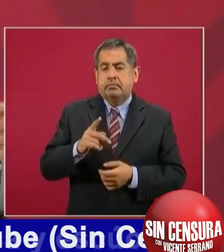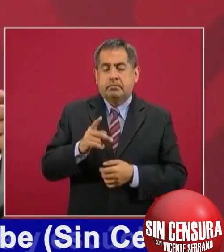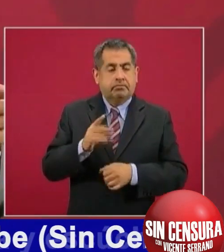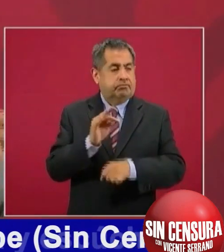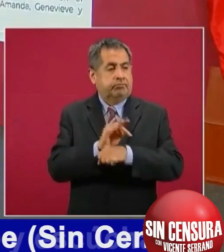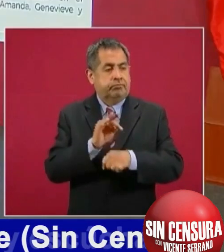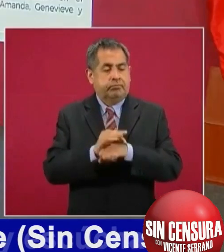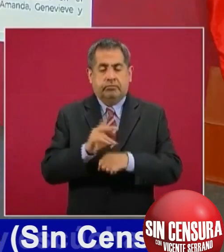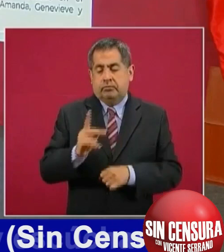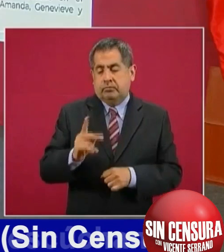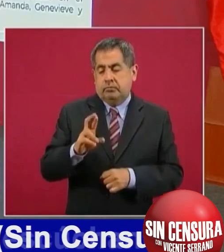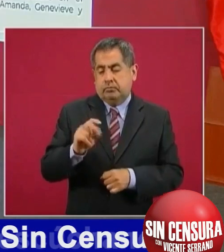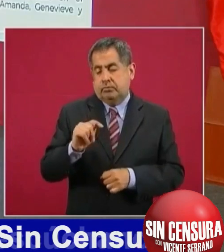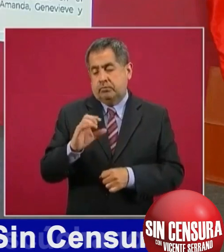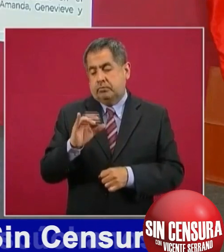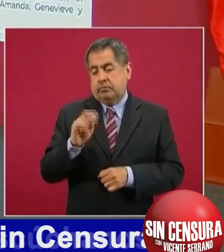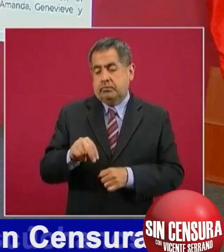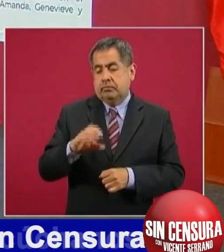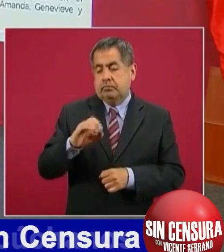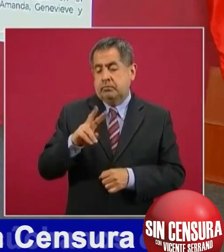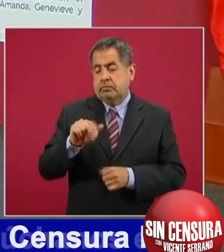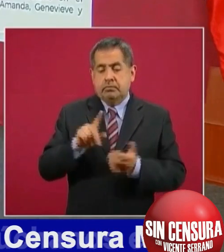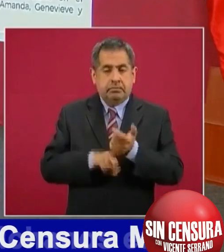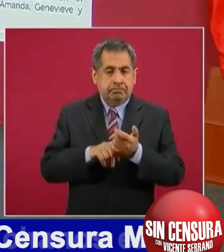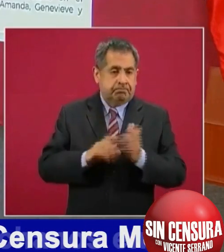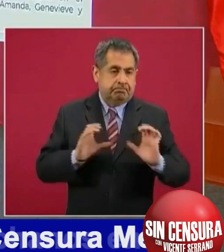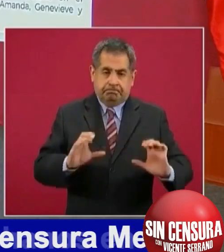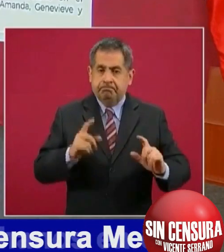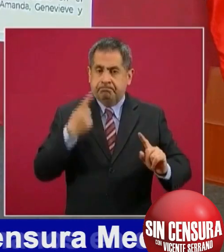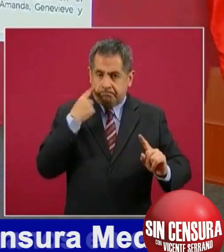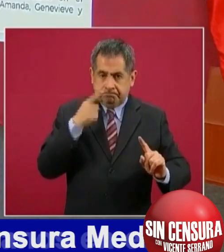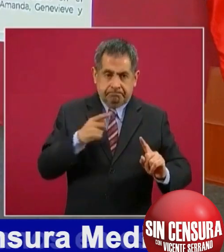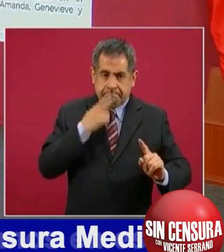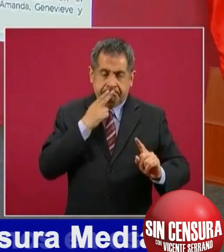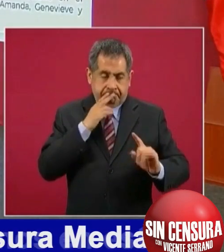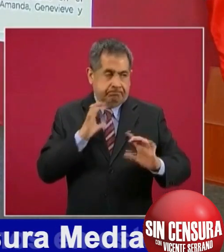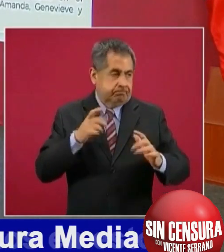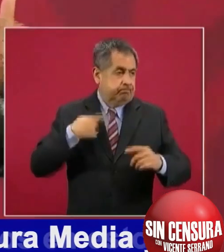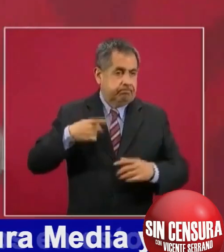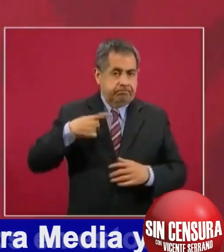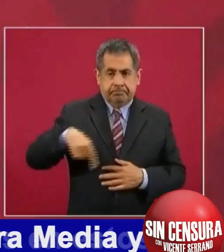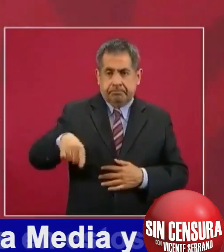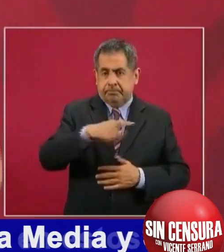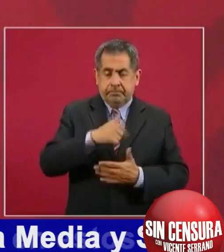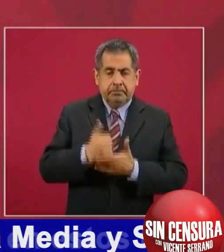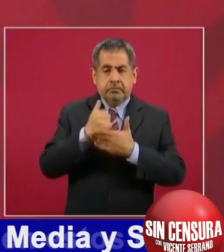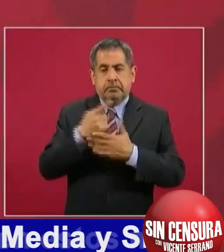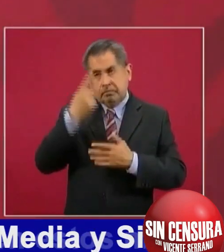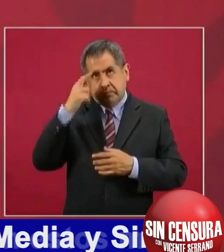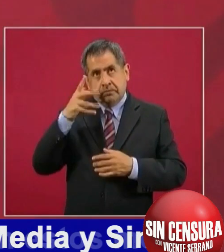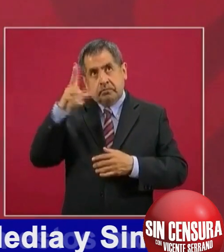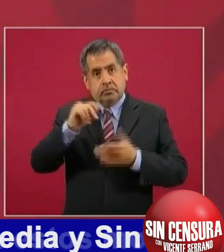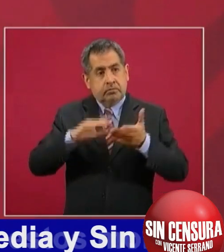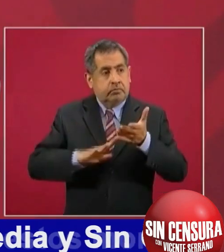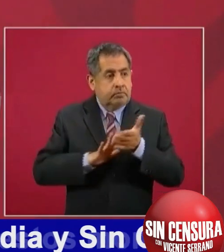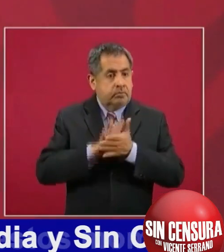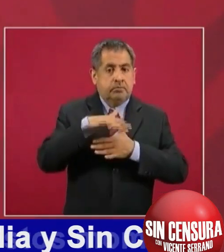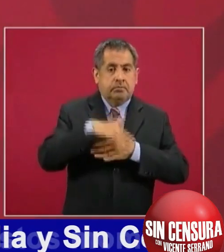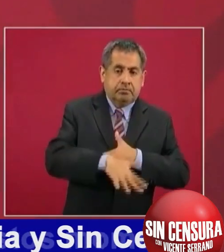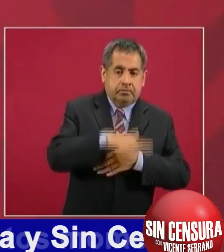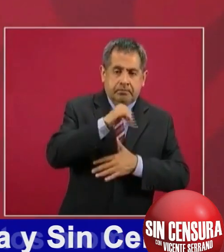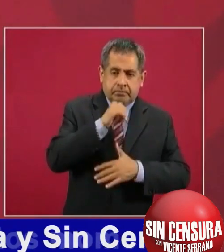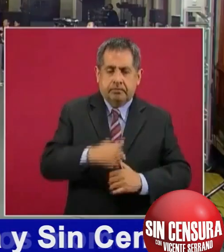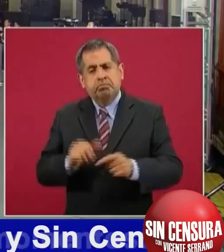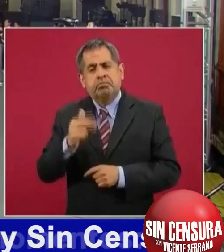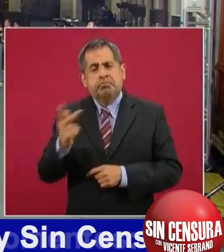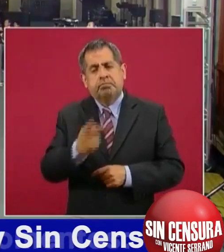que sean presas para proteger a la gente y que no haya inundaciones. Otra